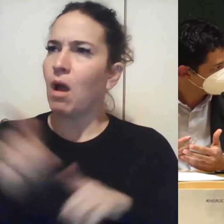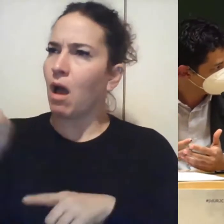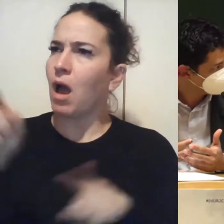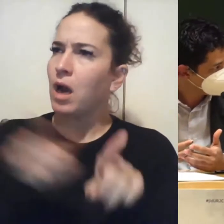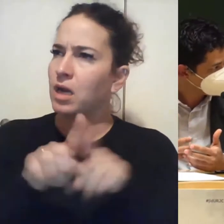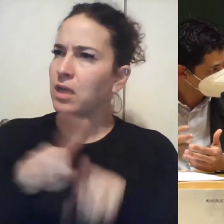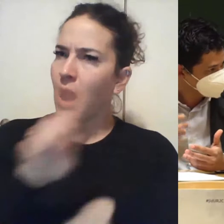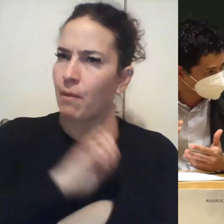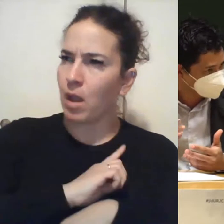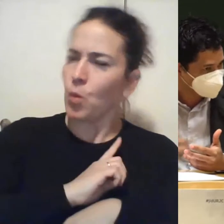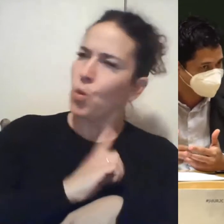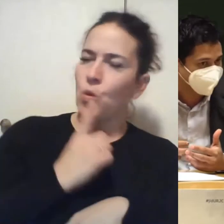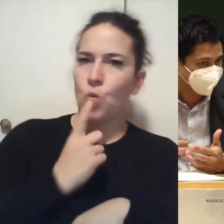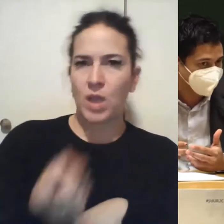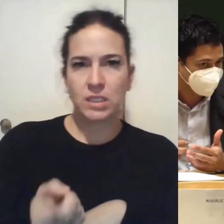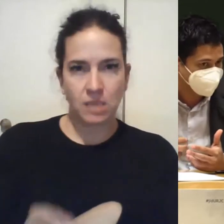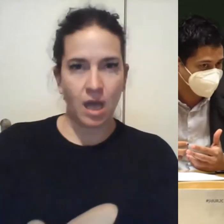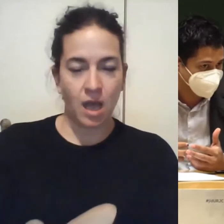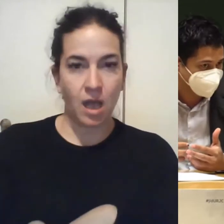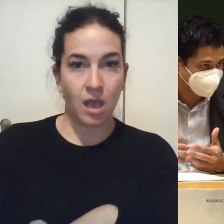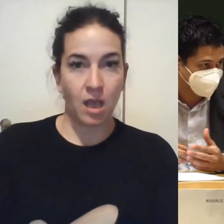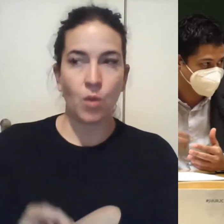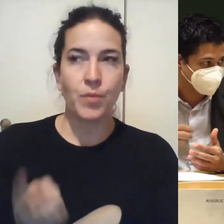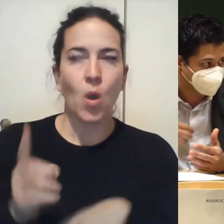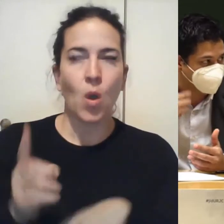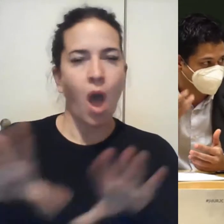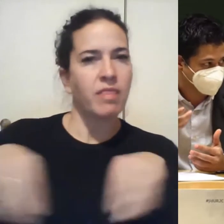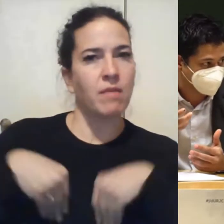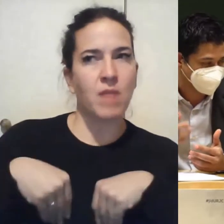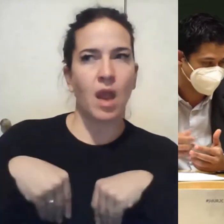críticas, especialmente asimilar el